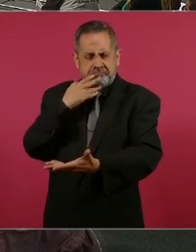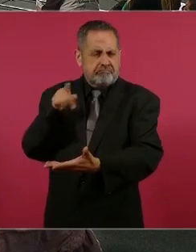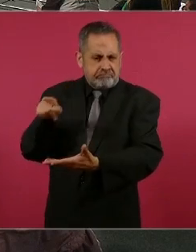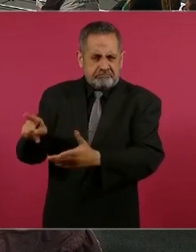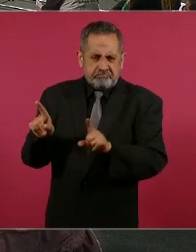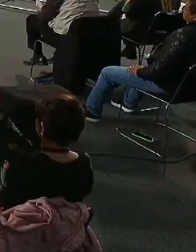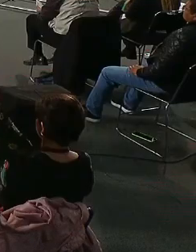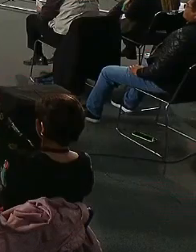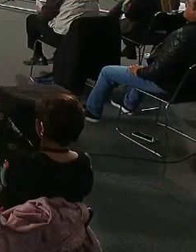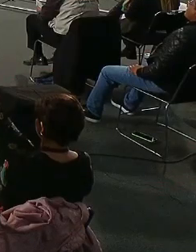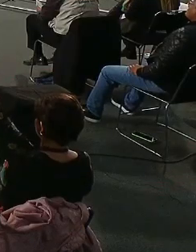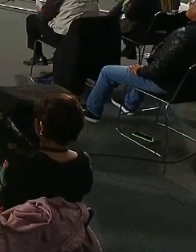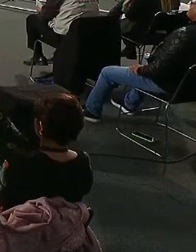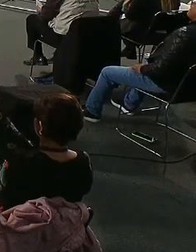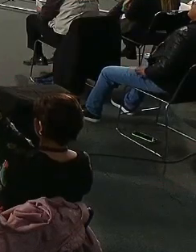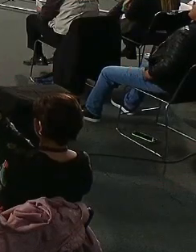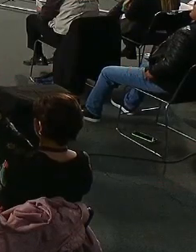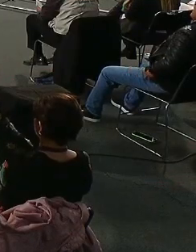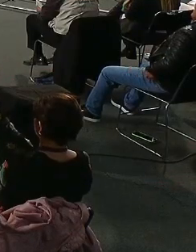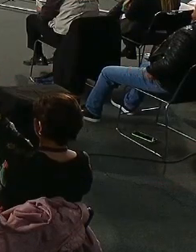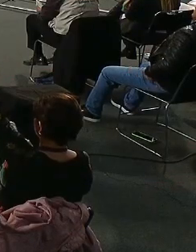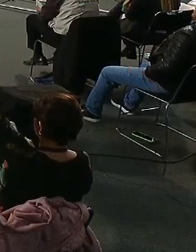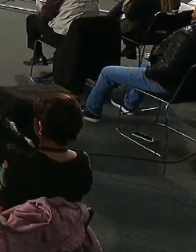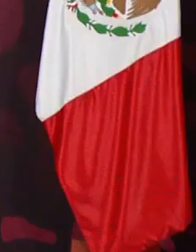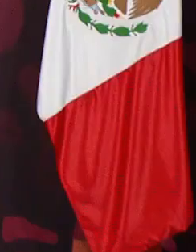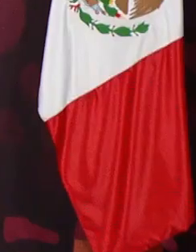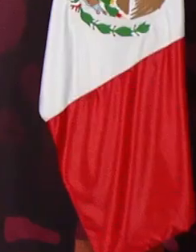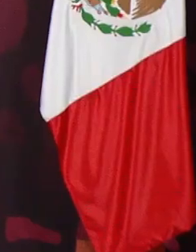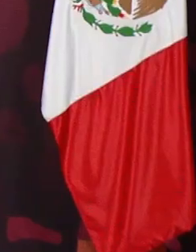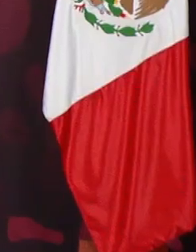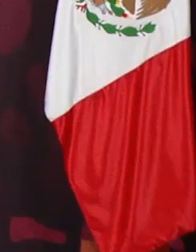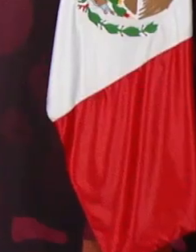Es un cuadro, como se dice,